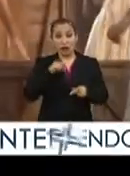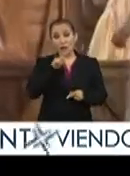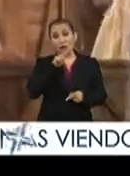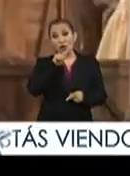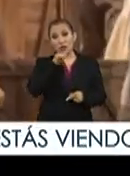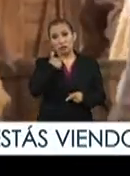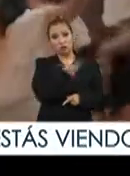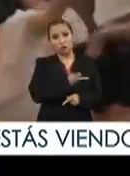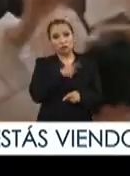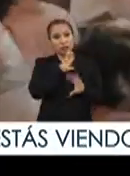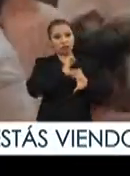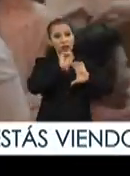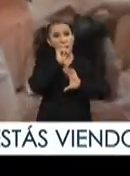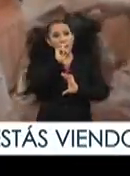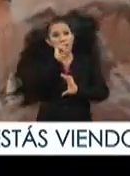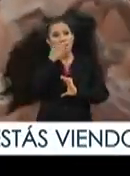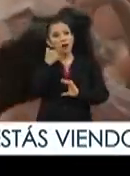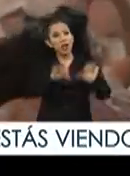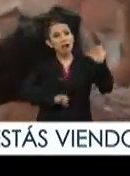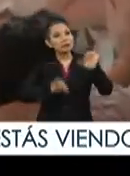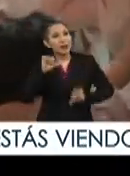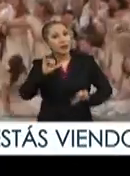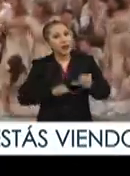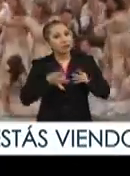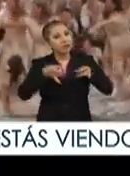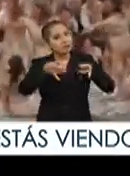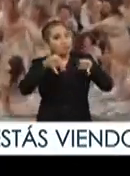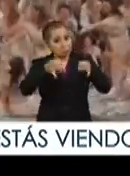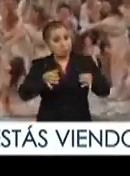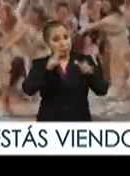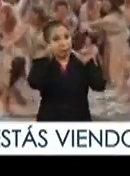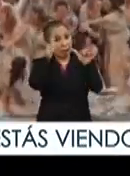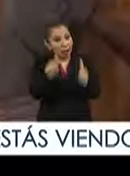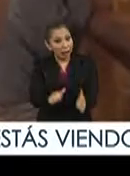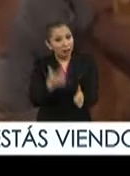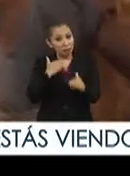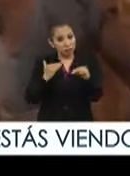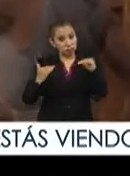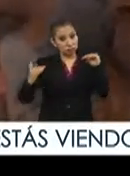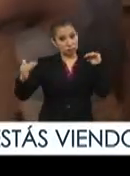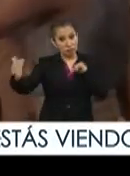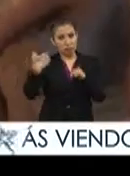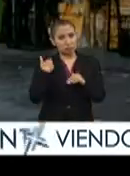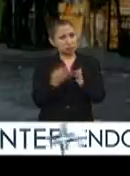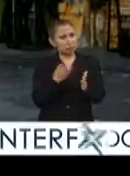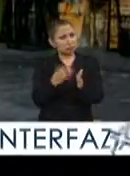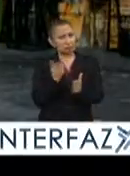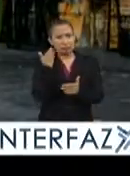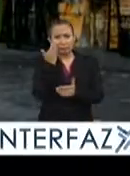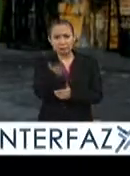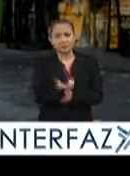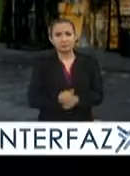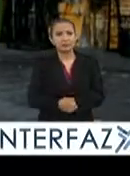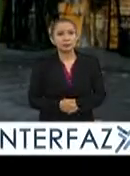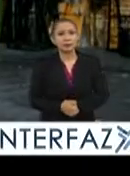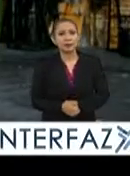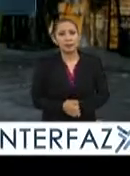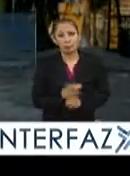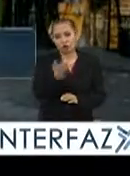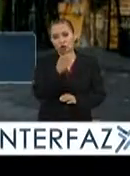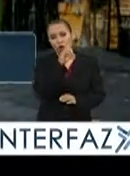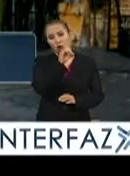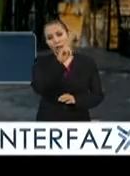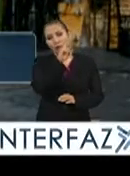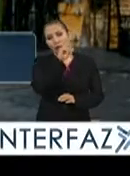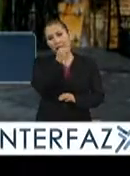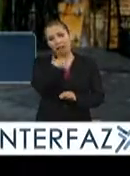paulista gusta de la ópera por ser una actividad de gran calidad artística y altamente demandante. Por eso es que la ópera